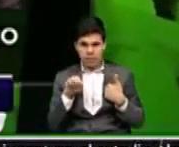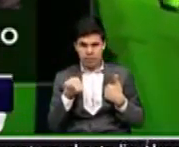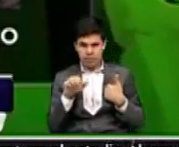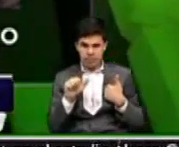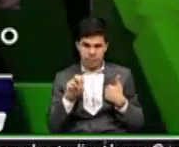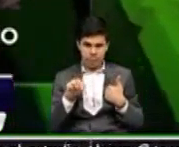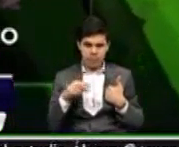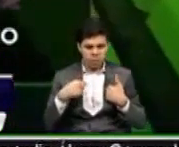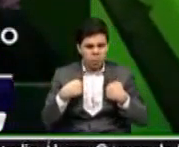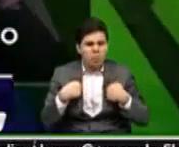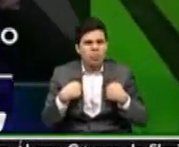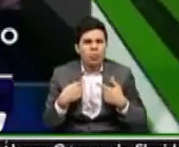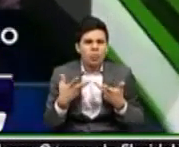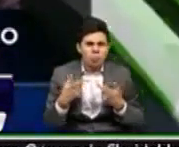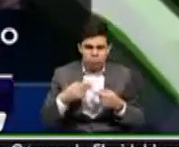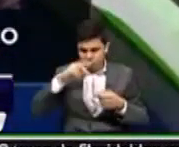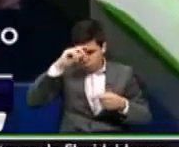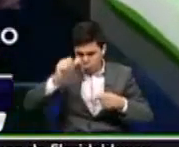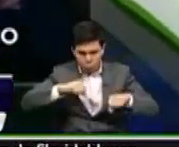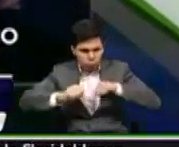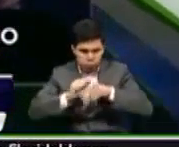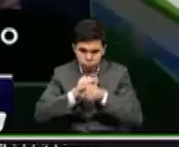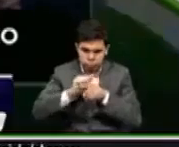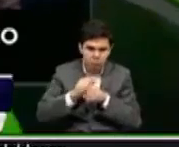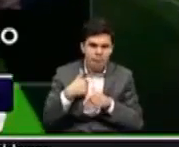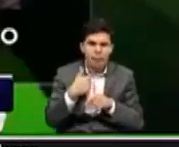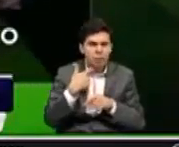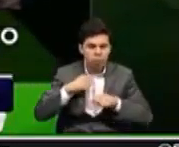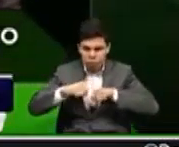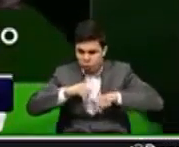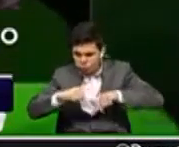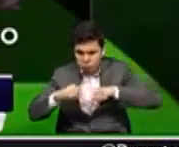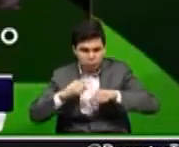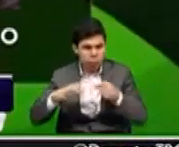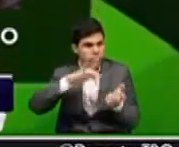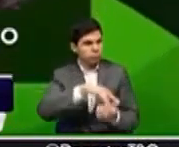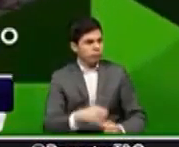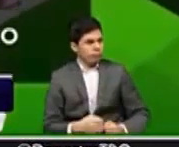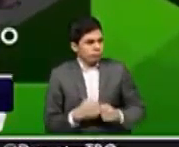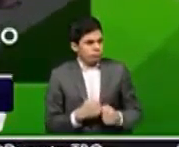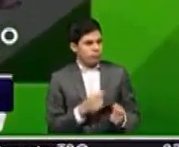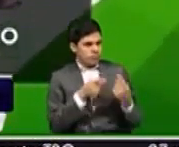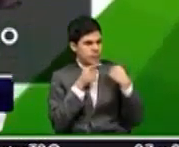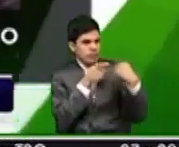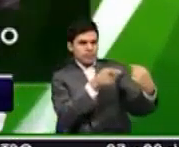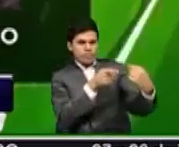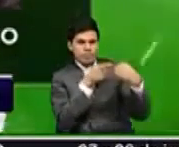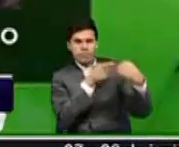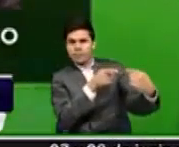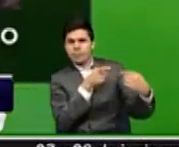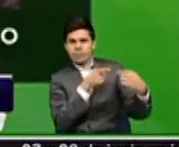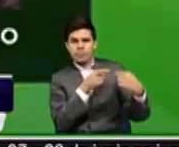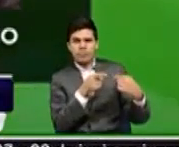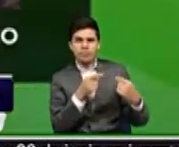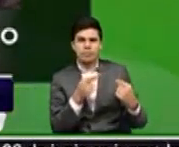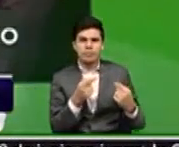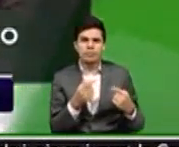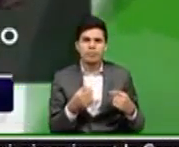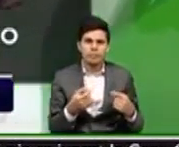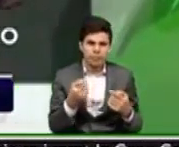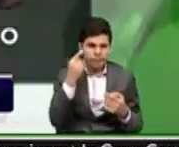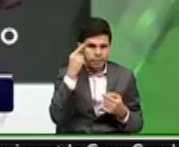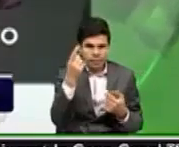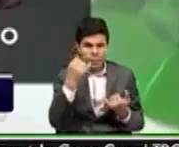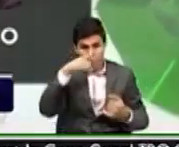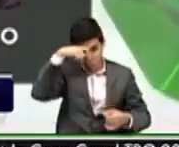íntegro en cada entrenamiento y para llegar bien siempre a los partidos. Los partidos va a dejar la gota